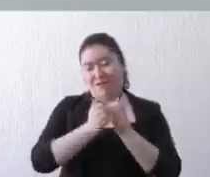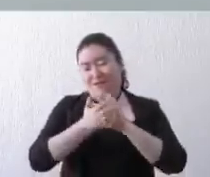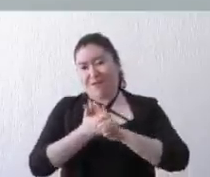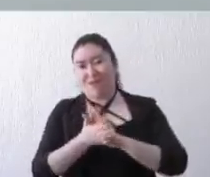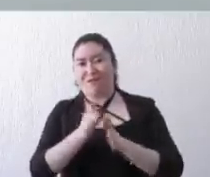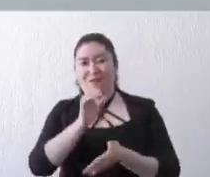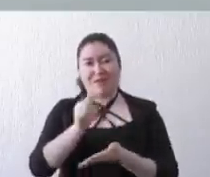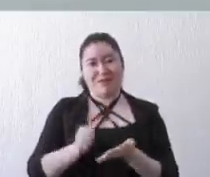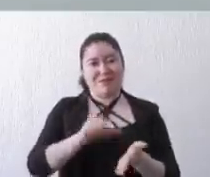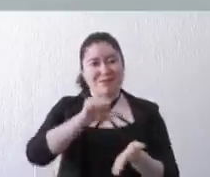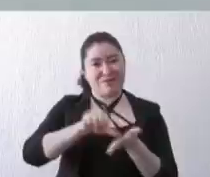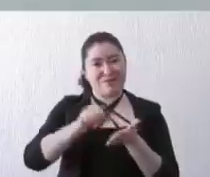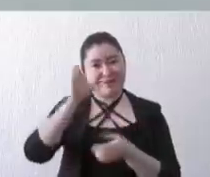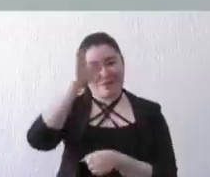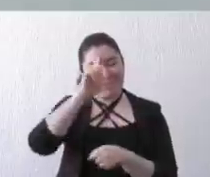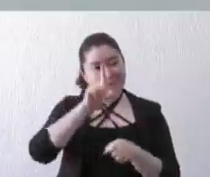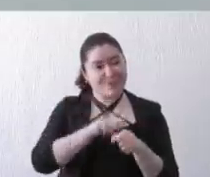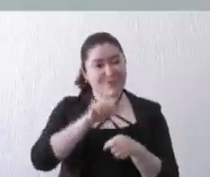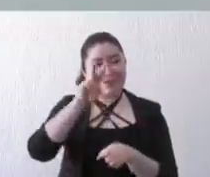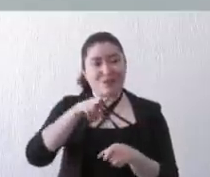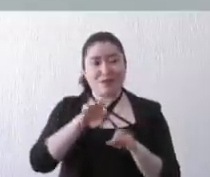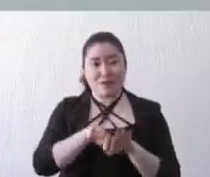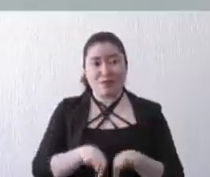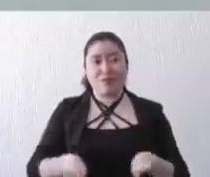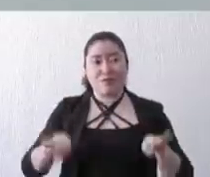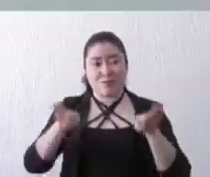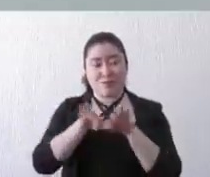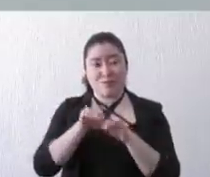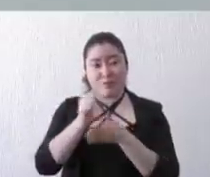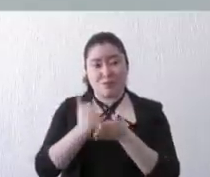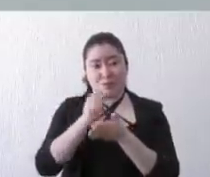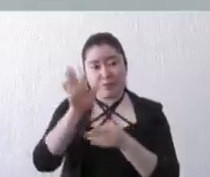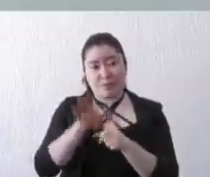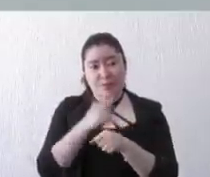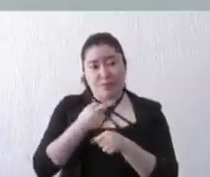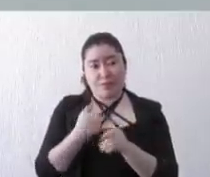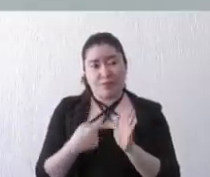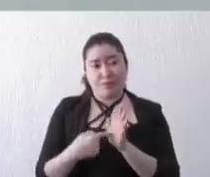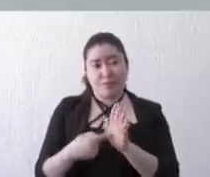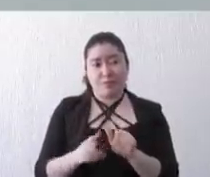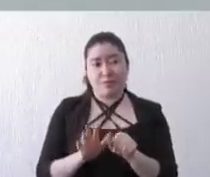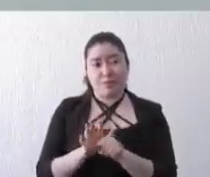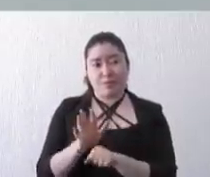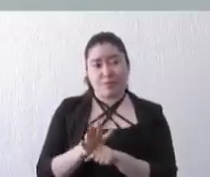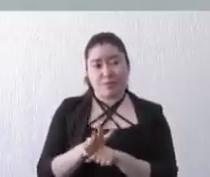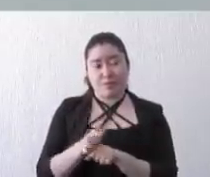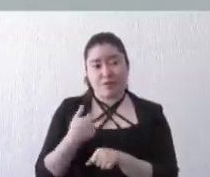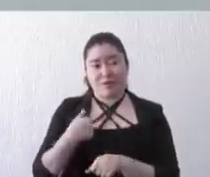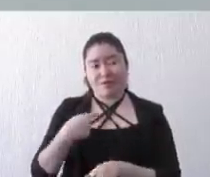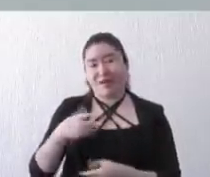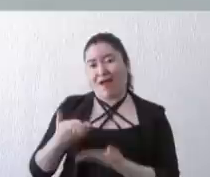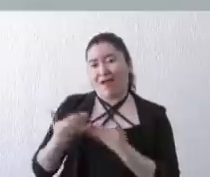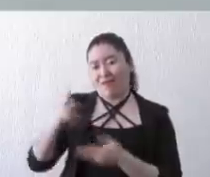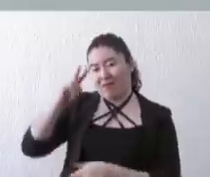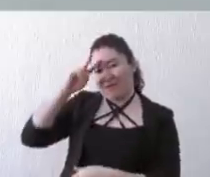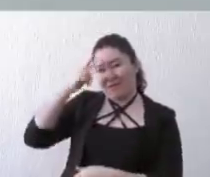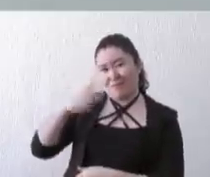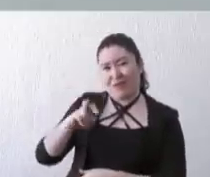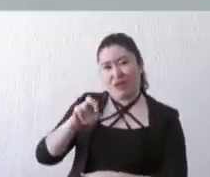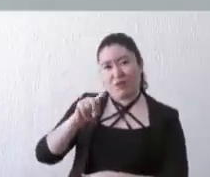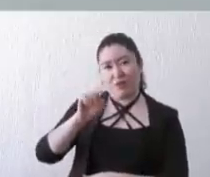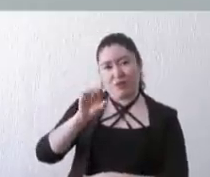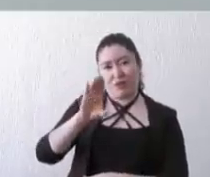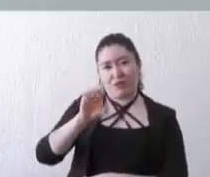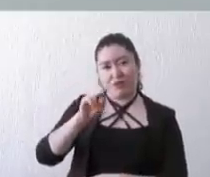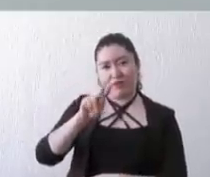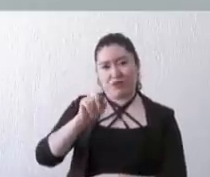histórico en la ciudad, porque representa también uno de los caminos originarios del México Tenochtitl. Así que, es un